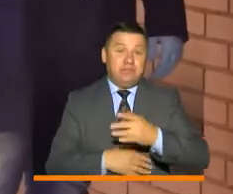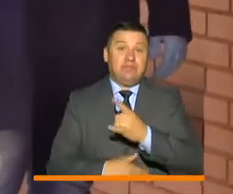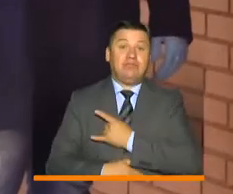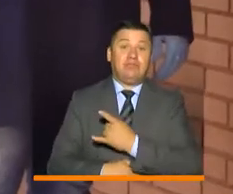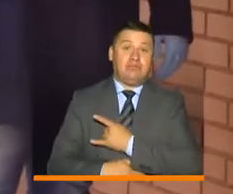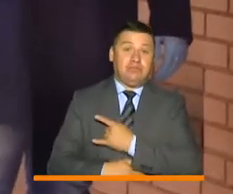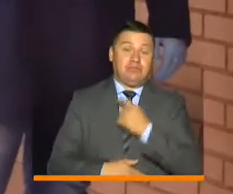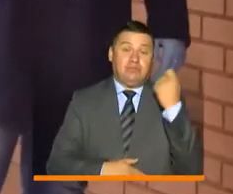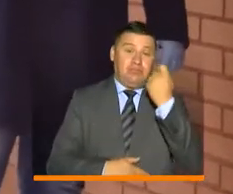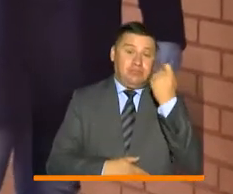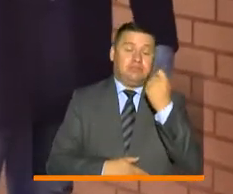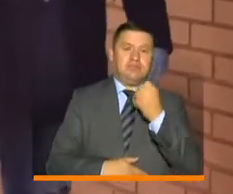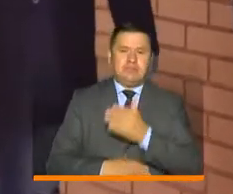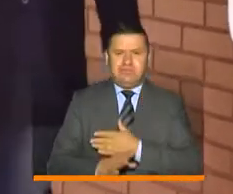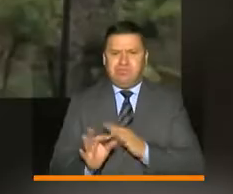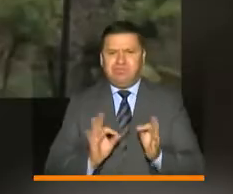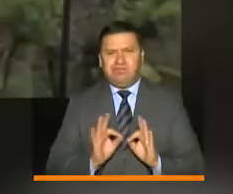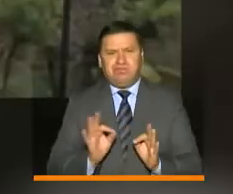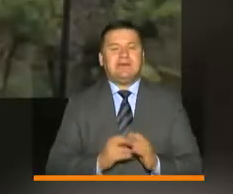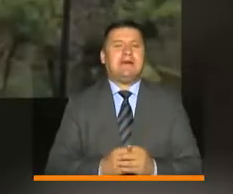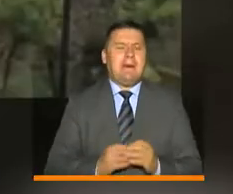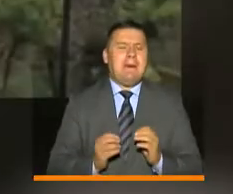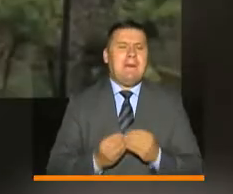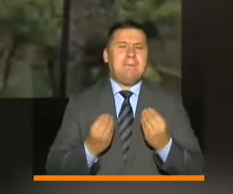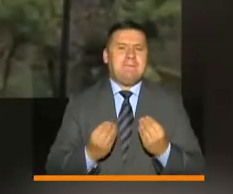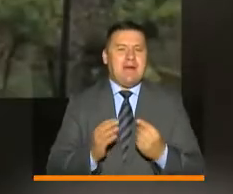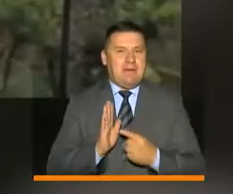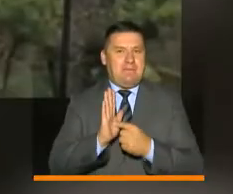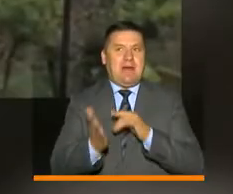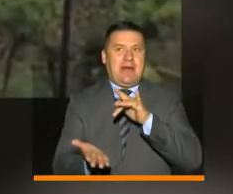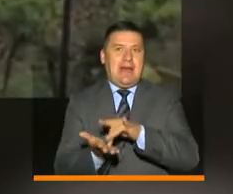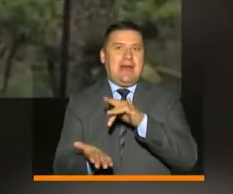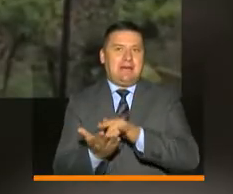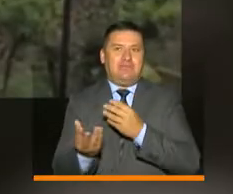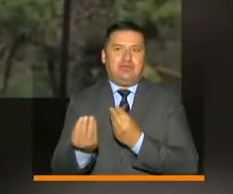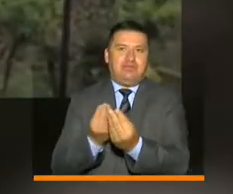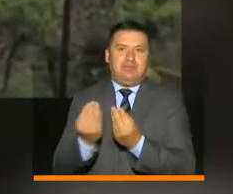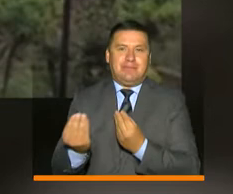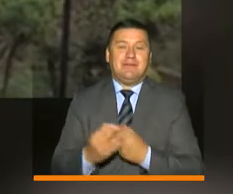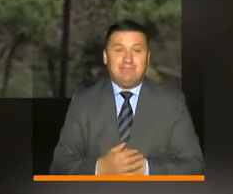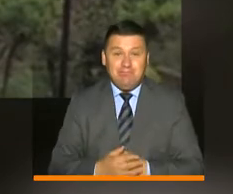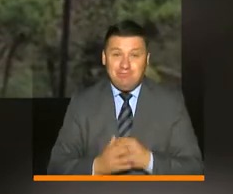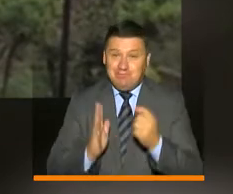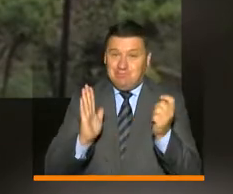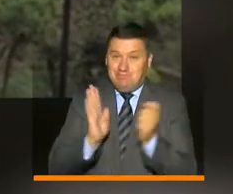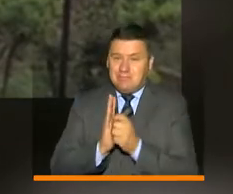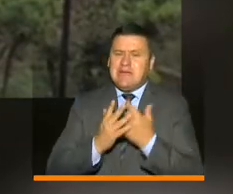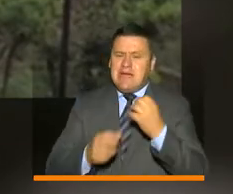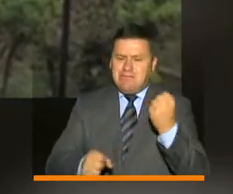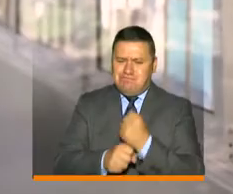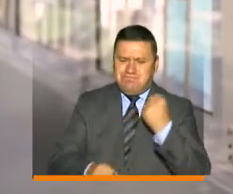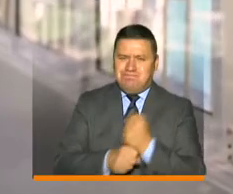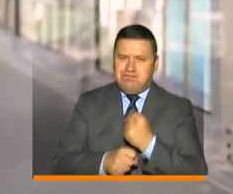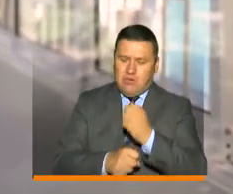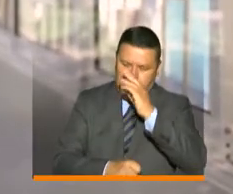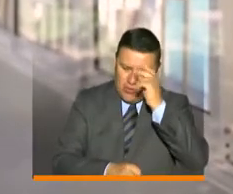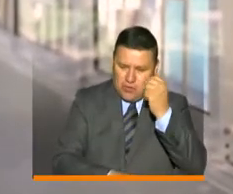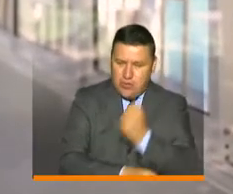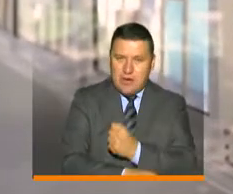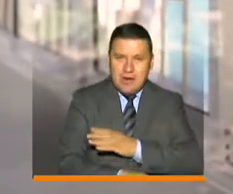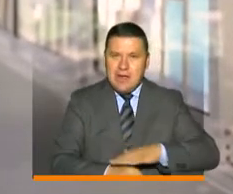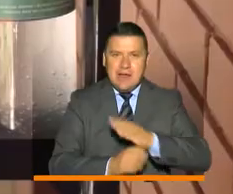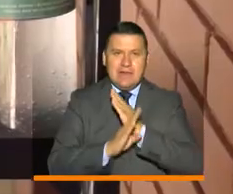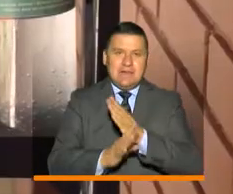Universidad de Los Llanos se está preparando para la presencialidad con alternancia. Por ello, hemos trabajado fuertemente desde el